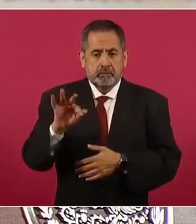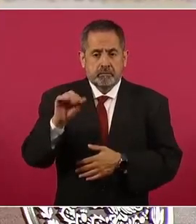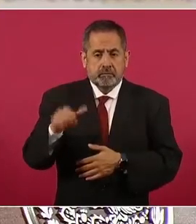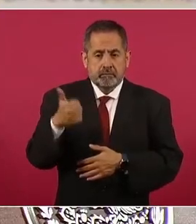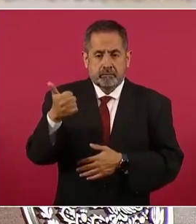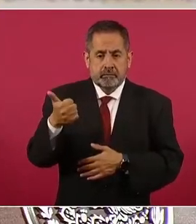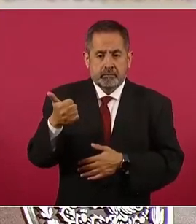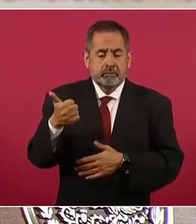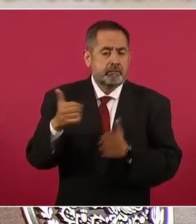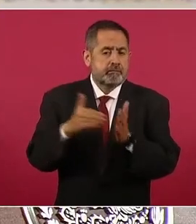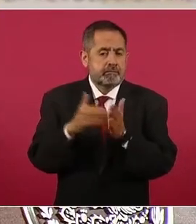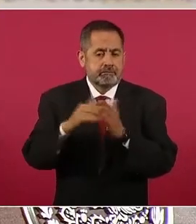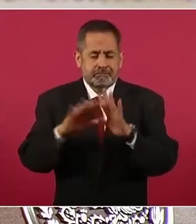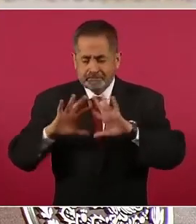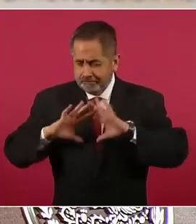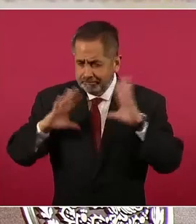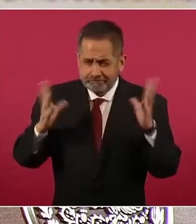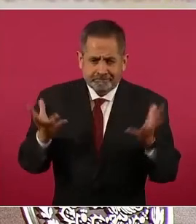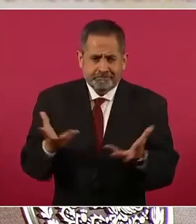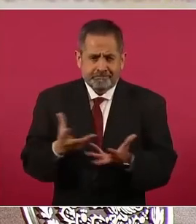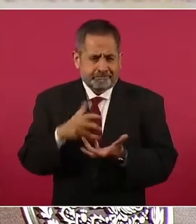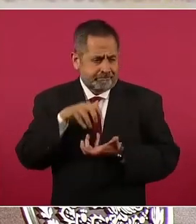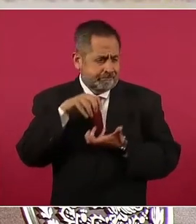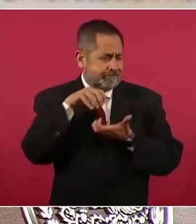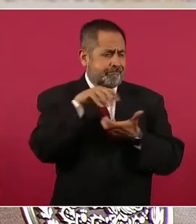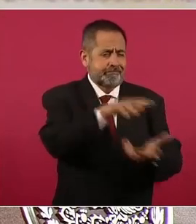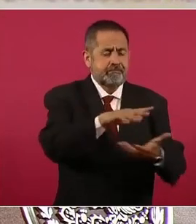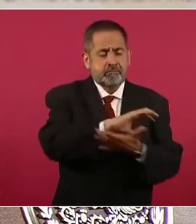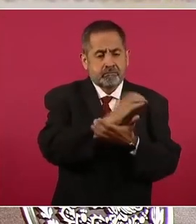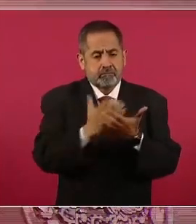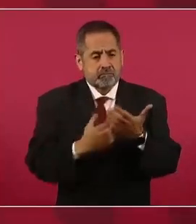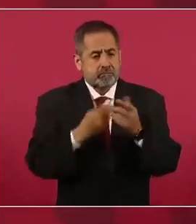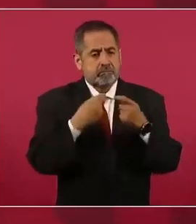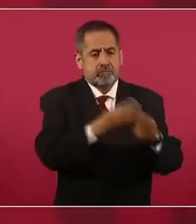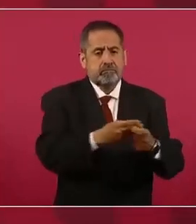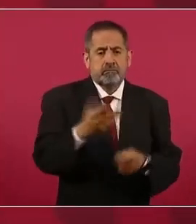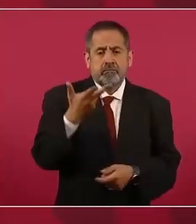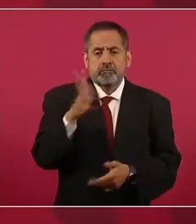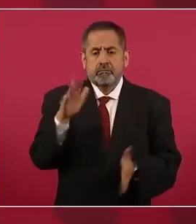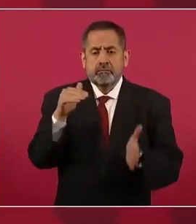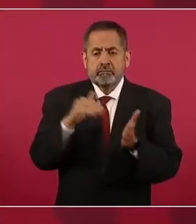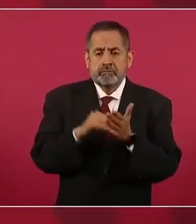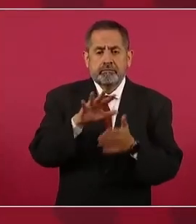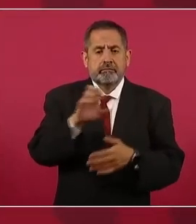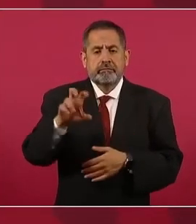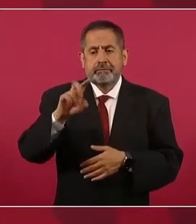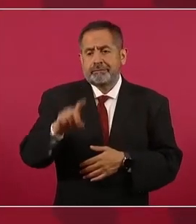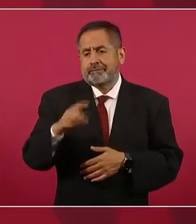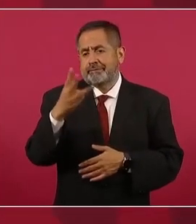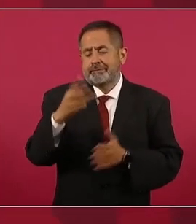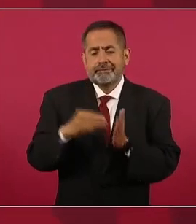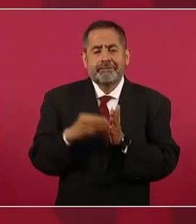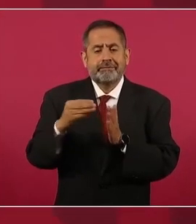1.246, para hacer un total en estos años de 10.533 millones